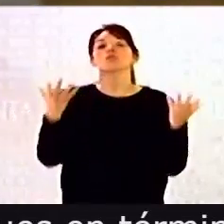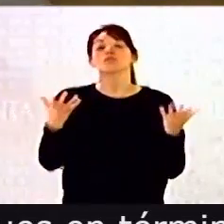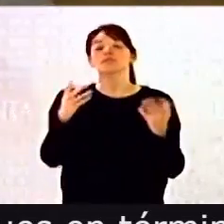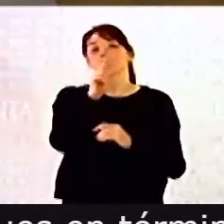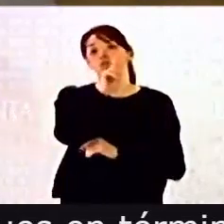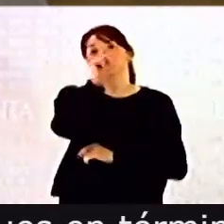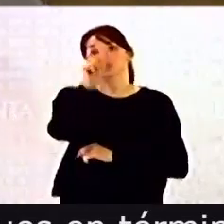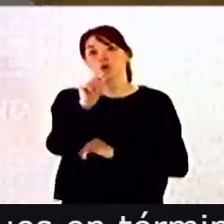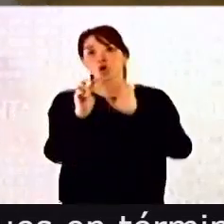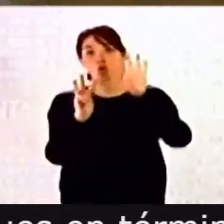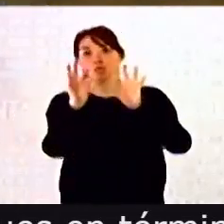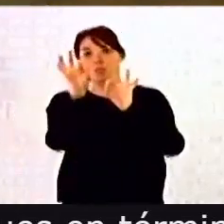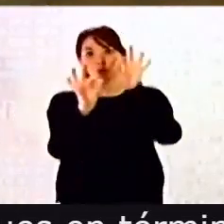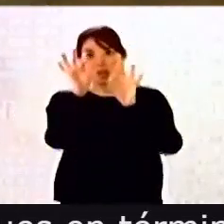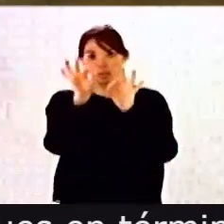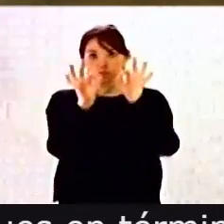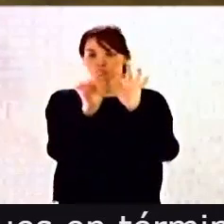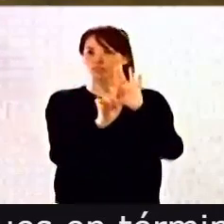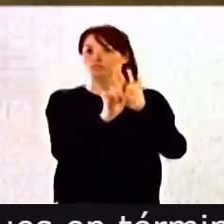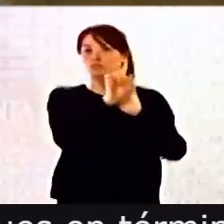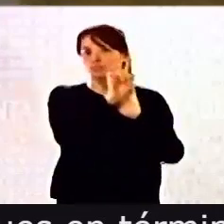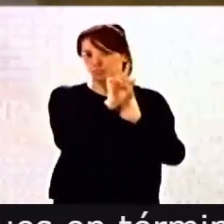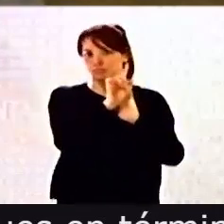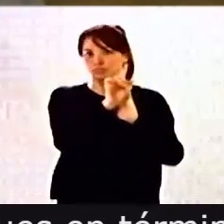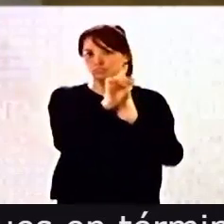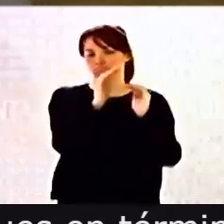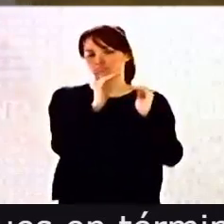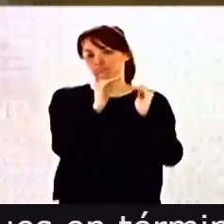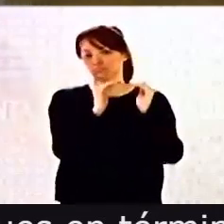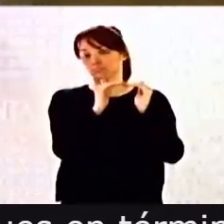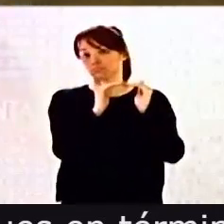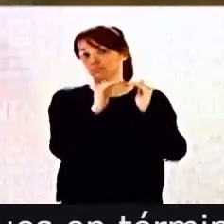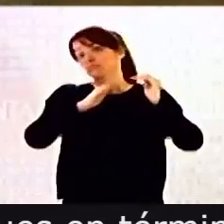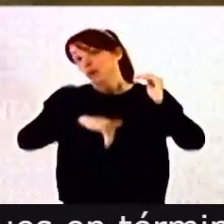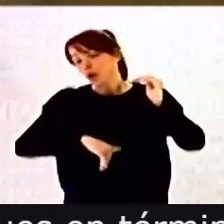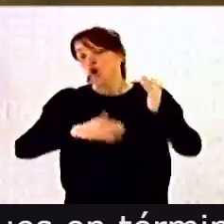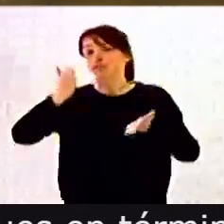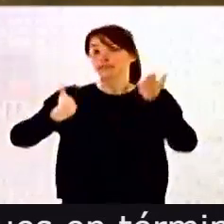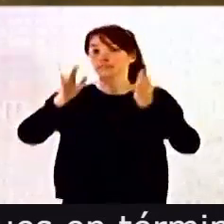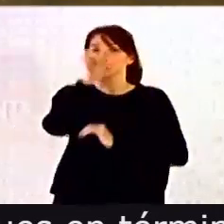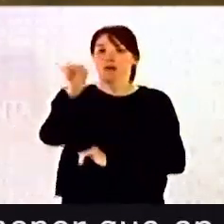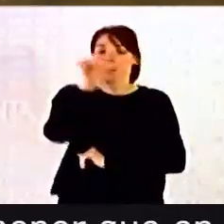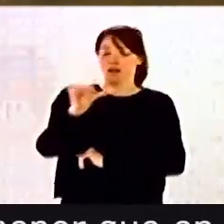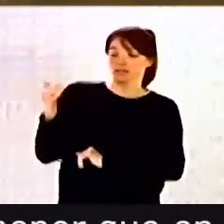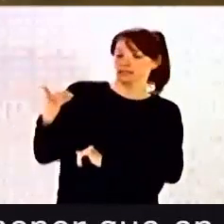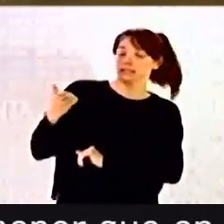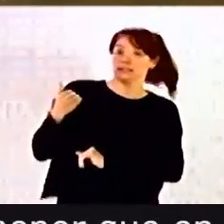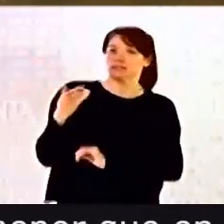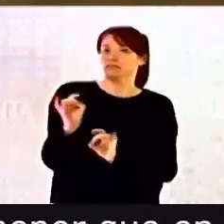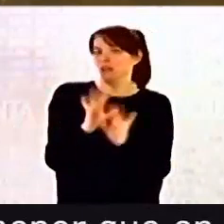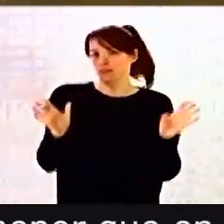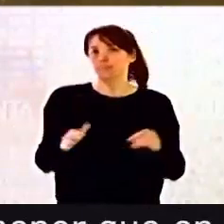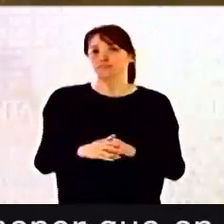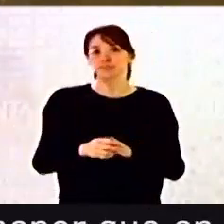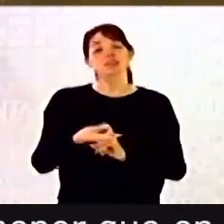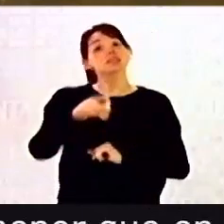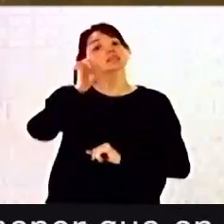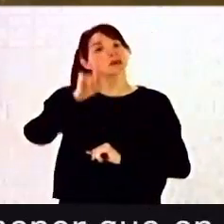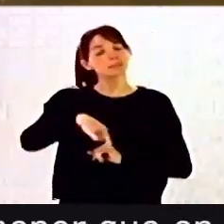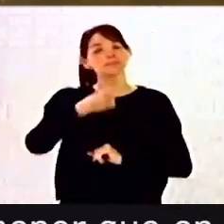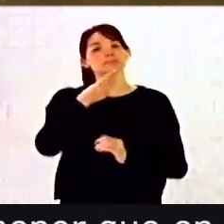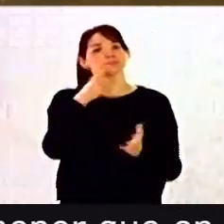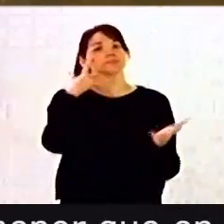2,8%. Claramente es un porcentaje menor que en las semanas anteriores, y claramente también viene a